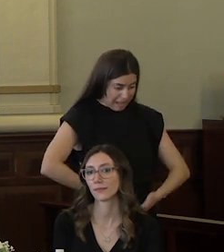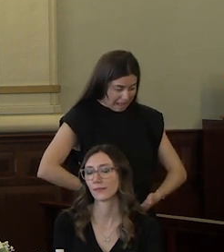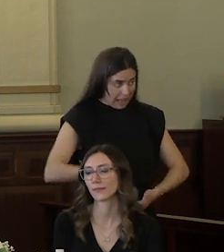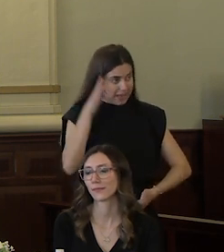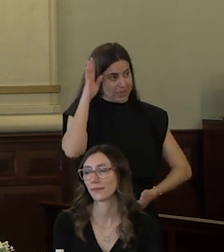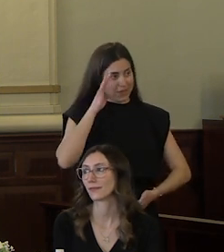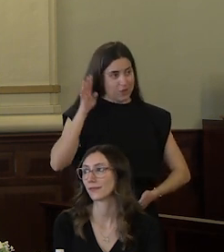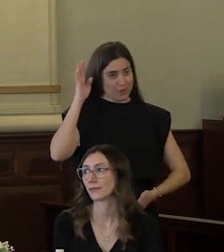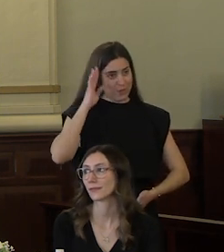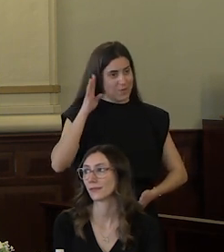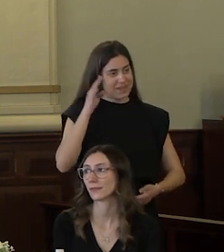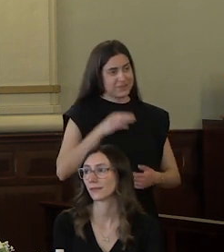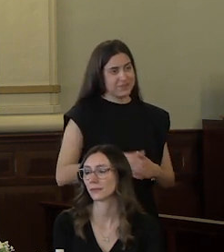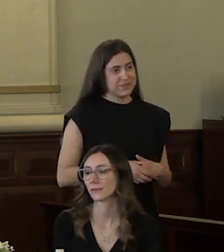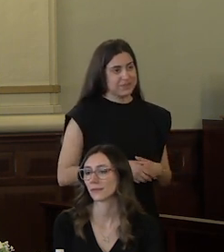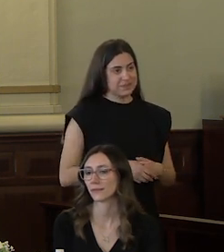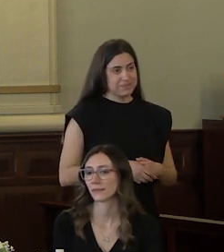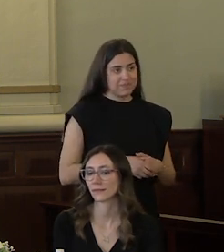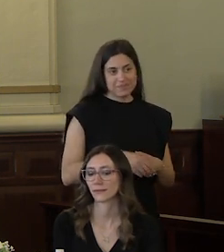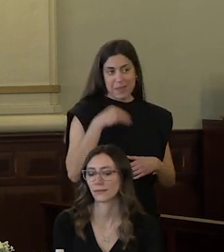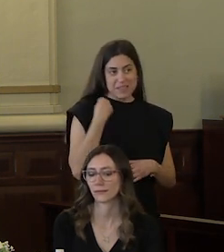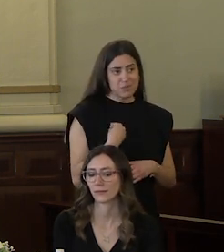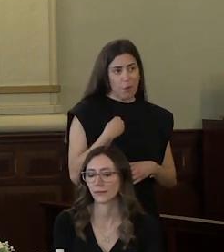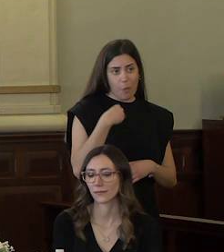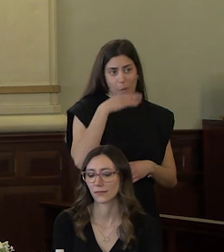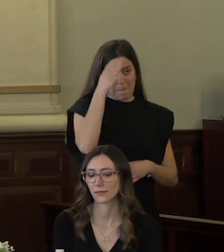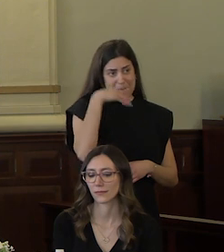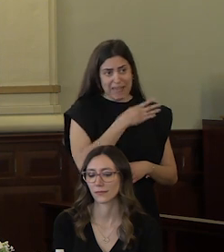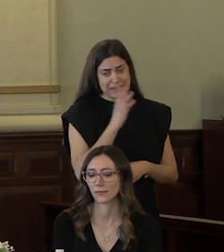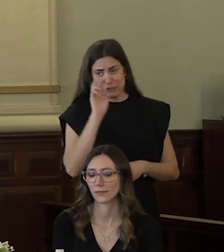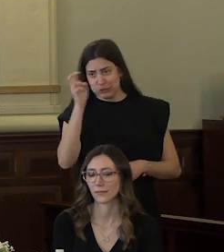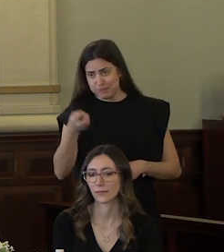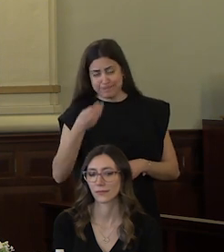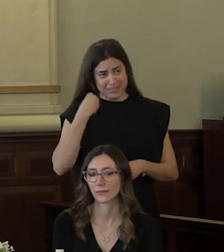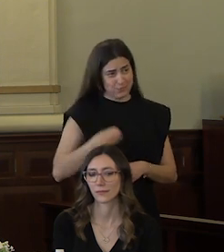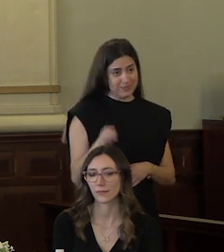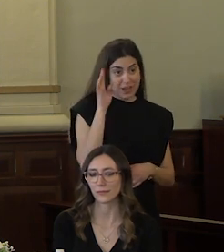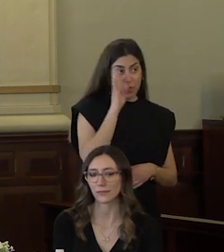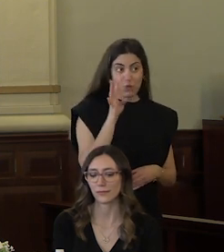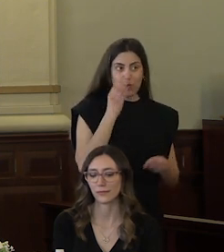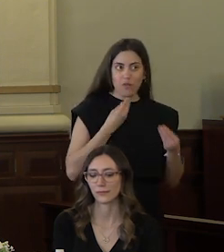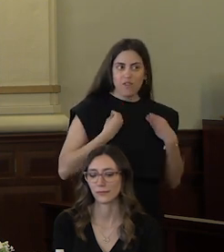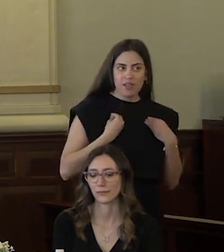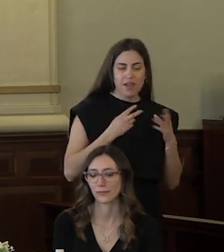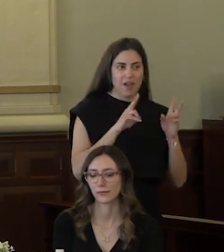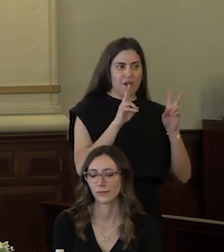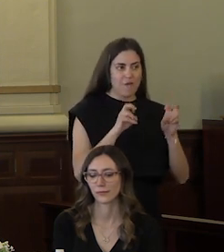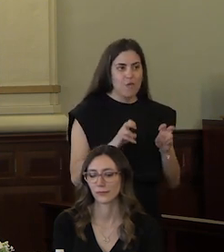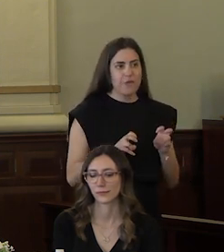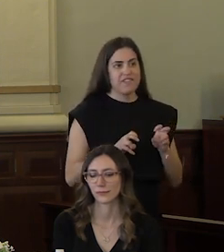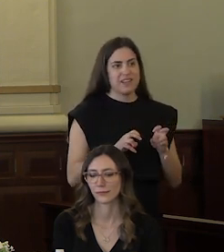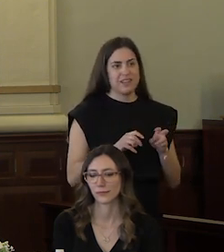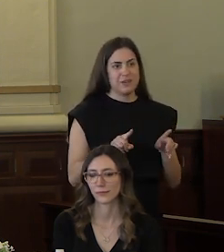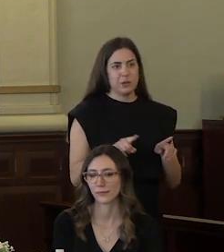ilusiones puestas, como cualquier padre, en esa nueva vida, esas alas que nos regala la